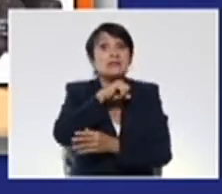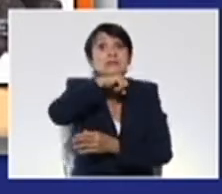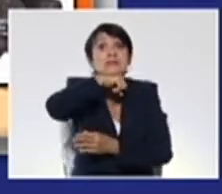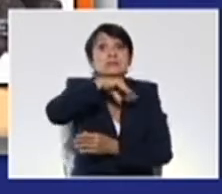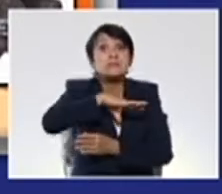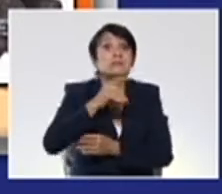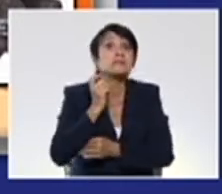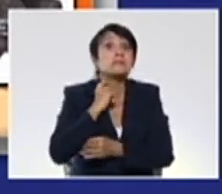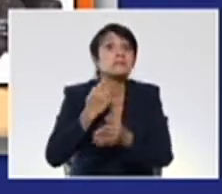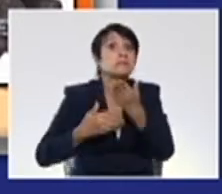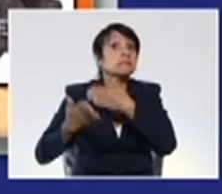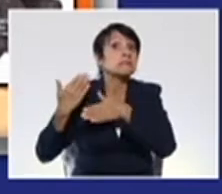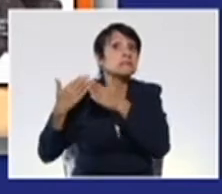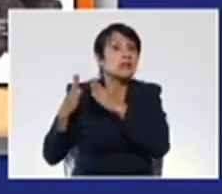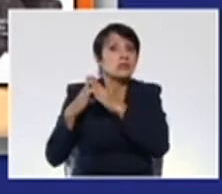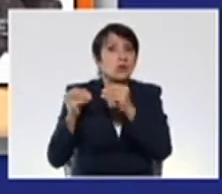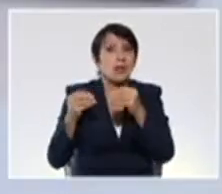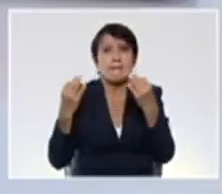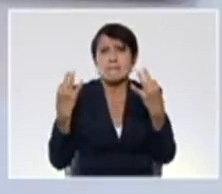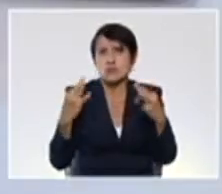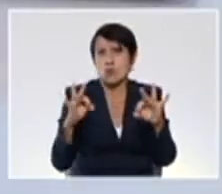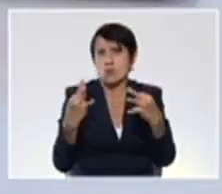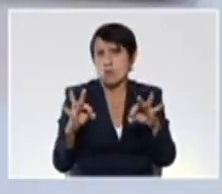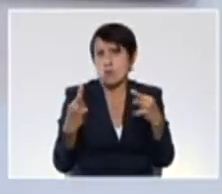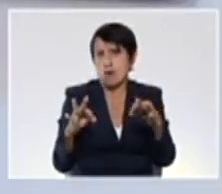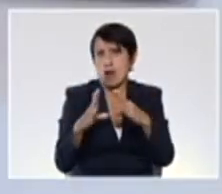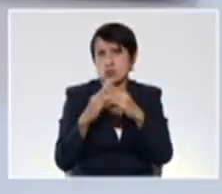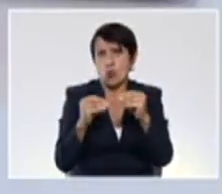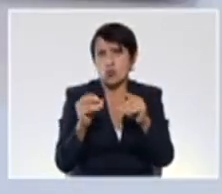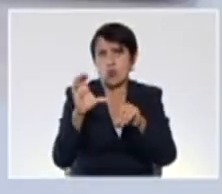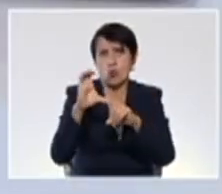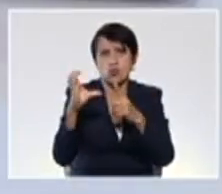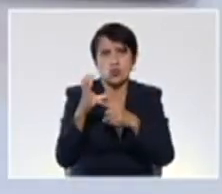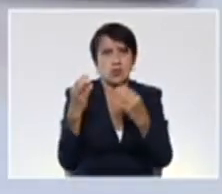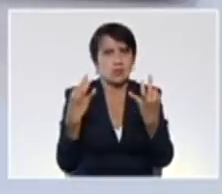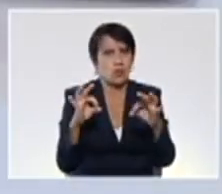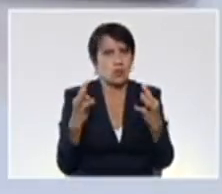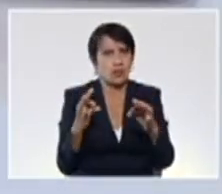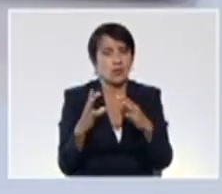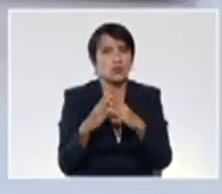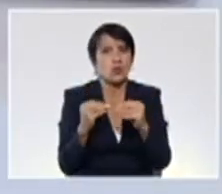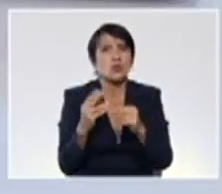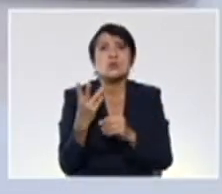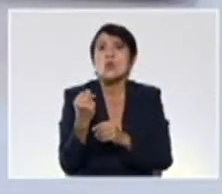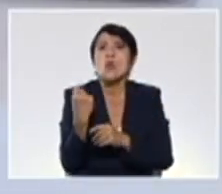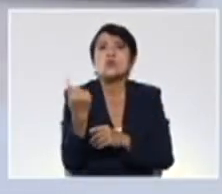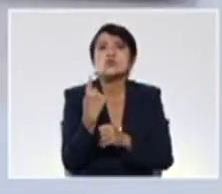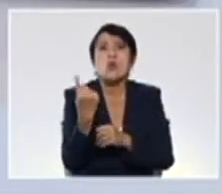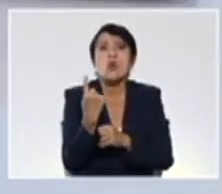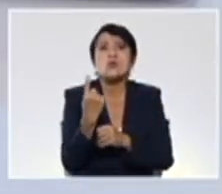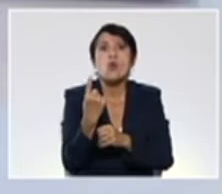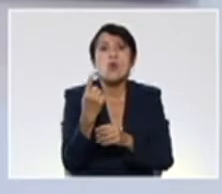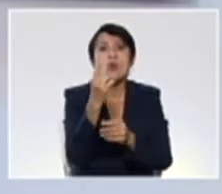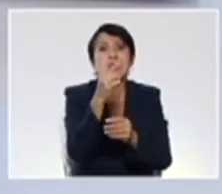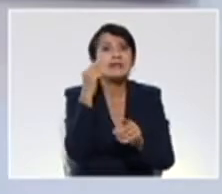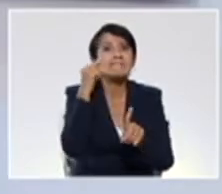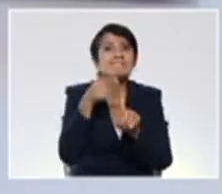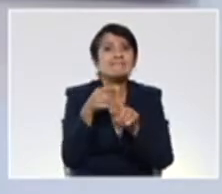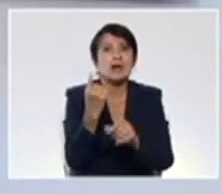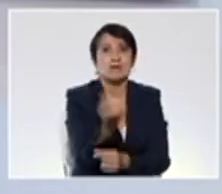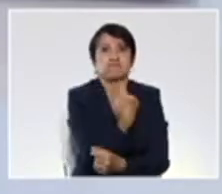de manera manual, de manera tradicional. Y quiero rescatarlo un poco porque no necesariamente tener siempre una licuadora es la